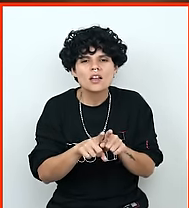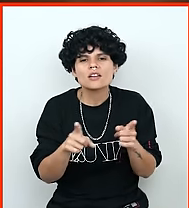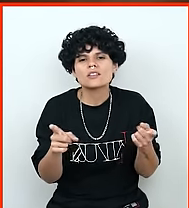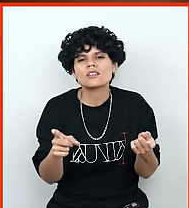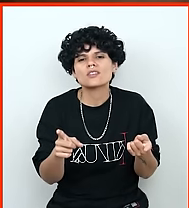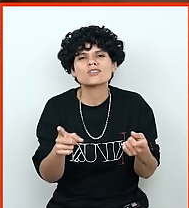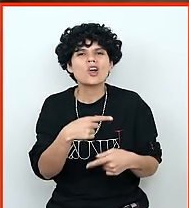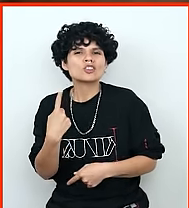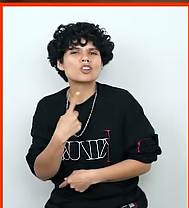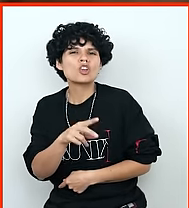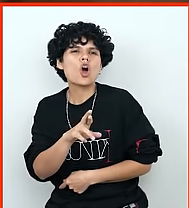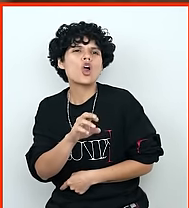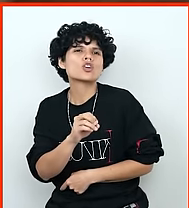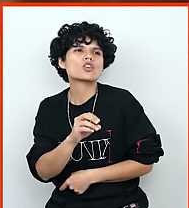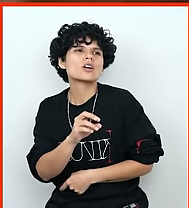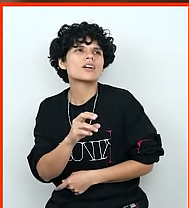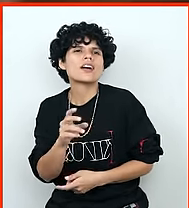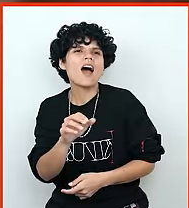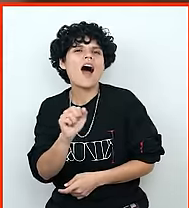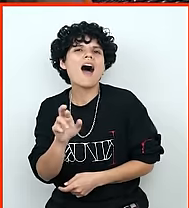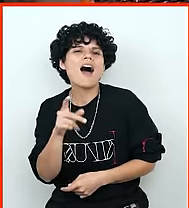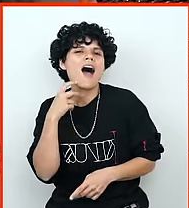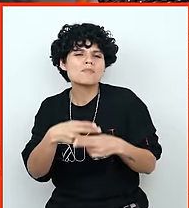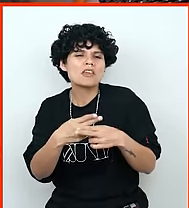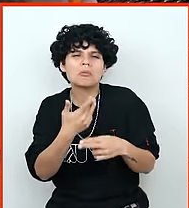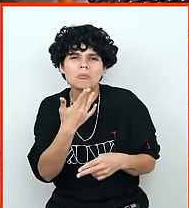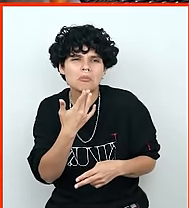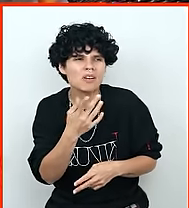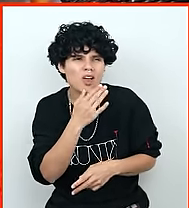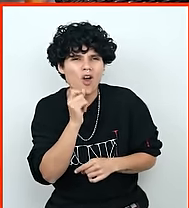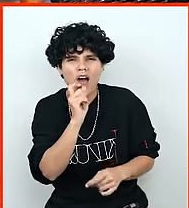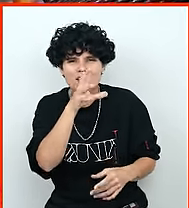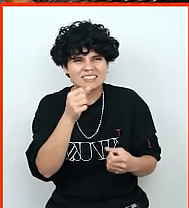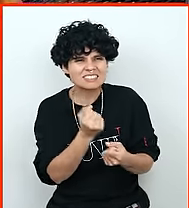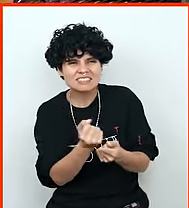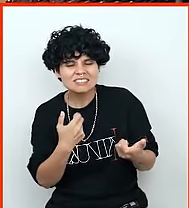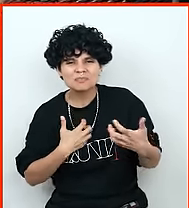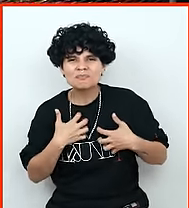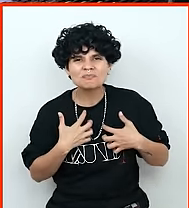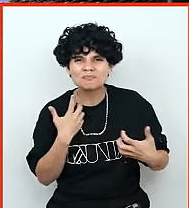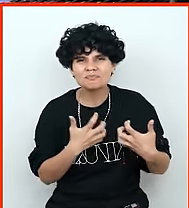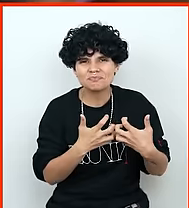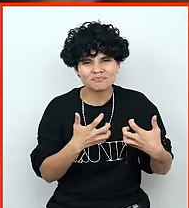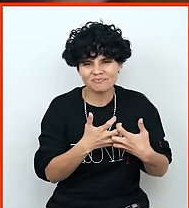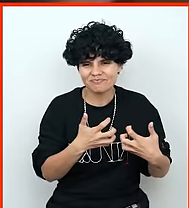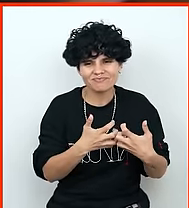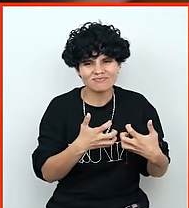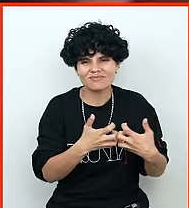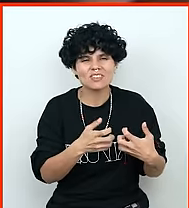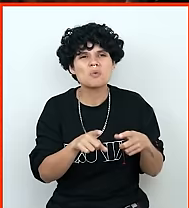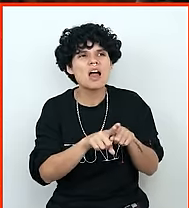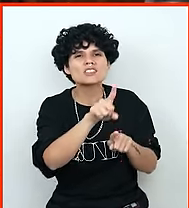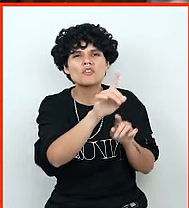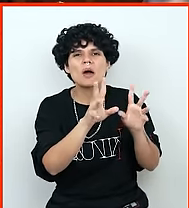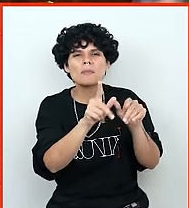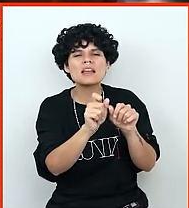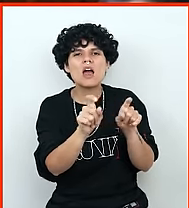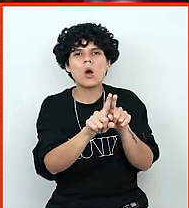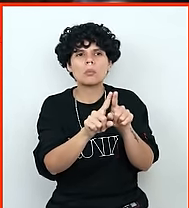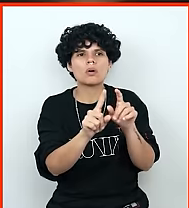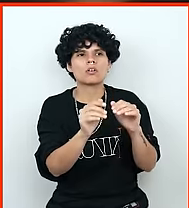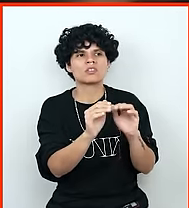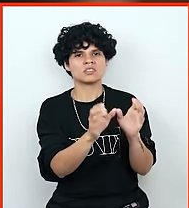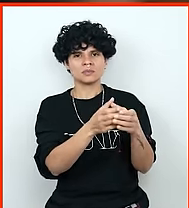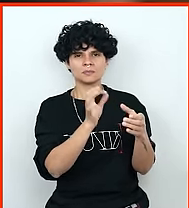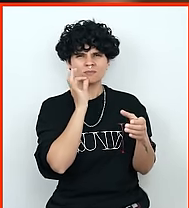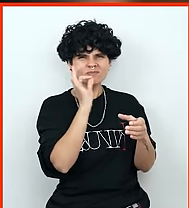los Rodríguez o los Araya, no encajamos tan bien en esos arquetipos que son como más, quizás de repente más de castas